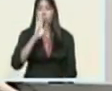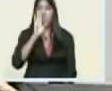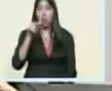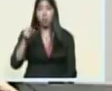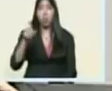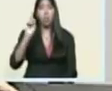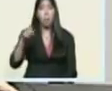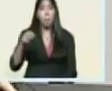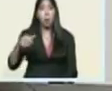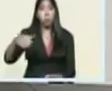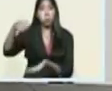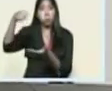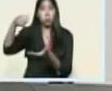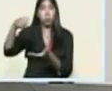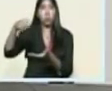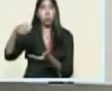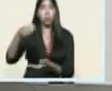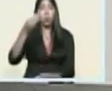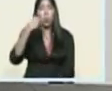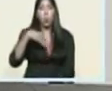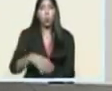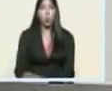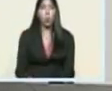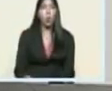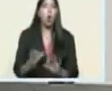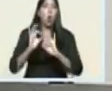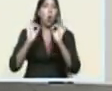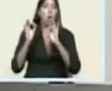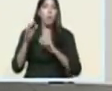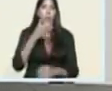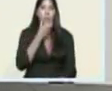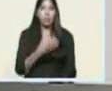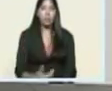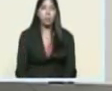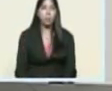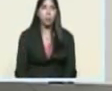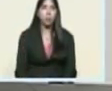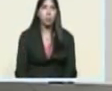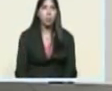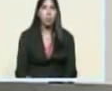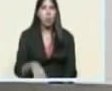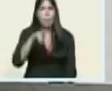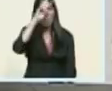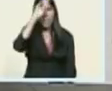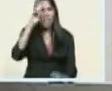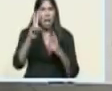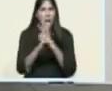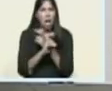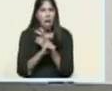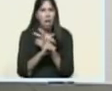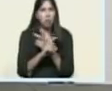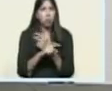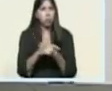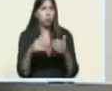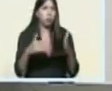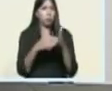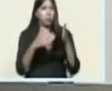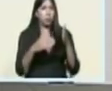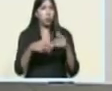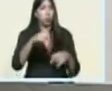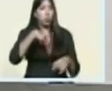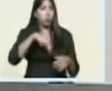los aguinaldos. Frente al ataque especulativo de los enemigos, de los bachaqueros, protección